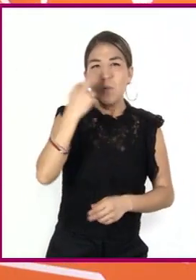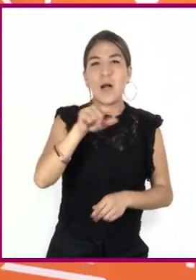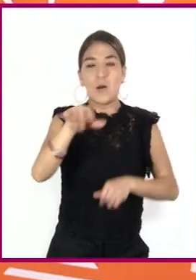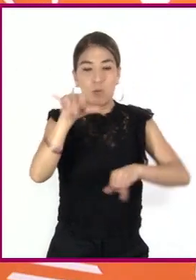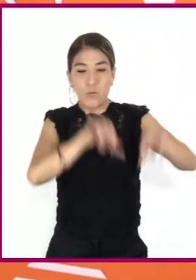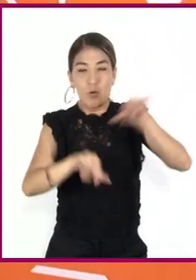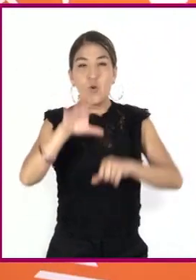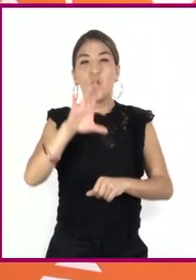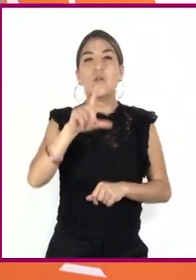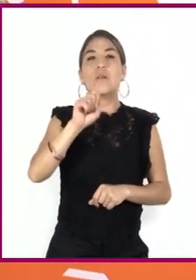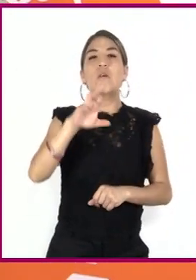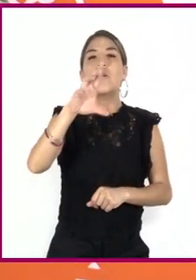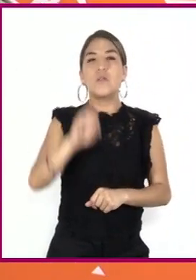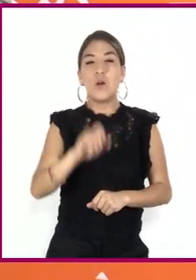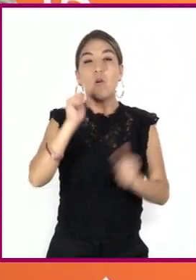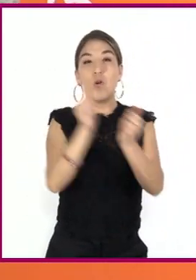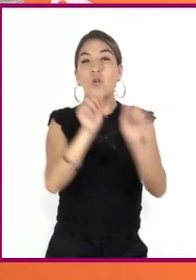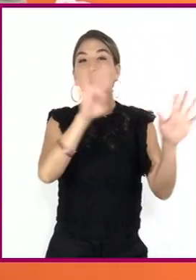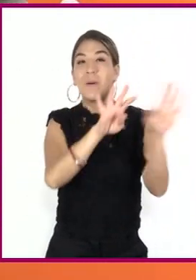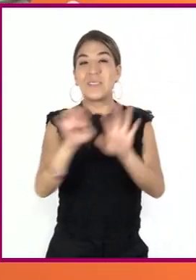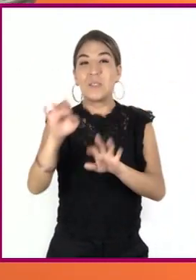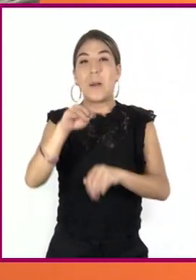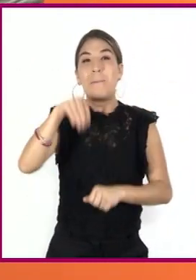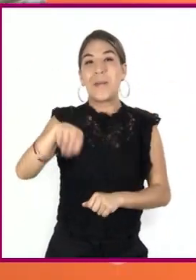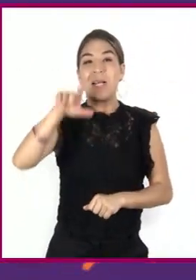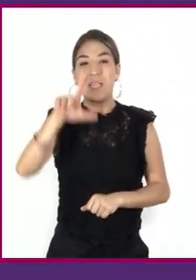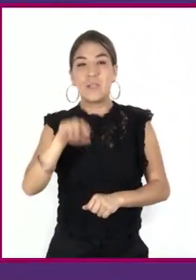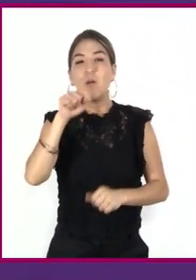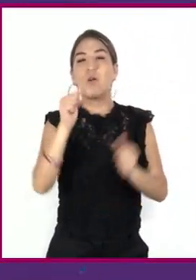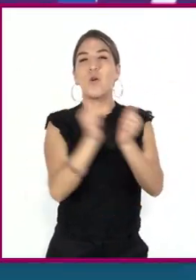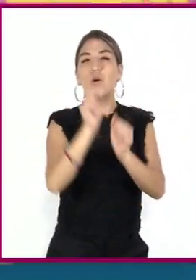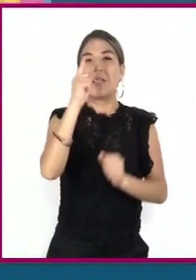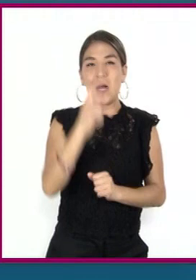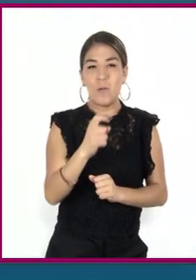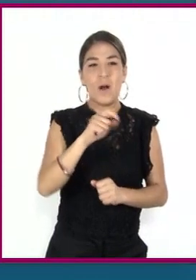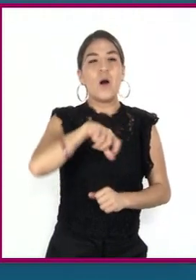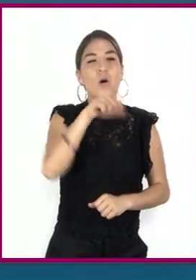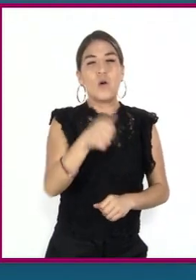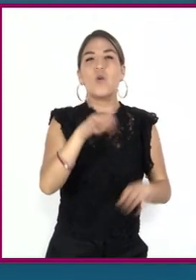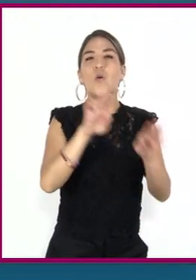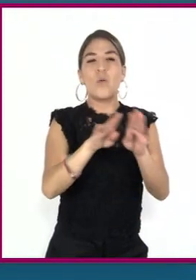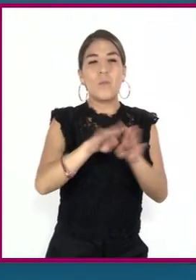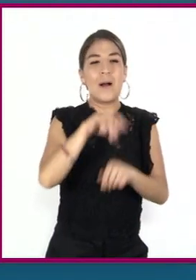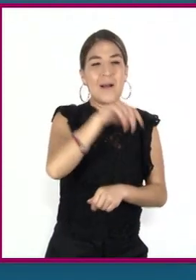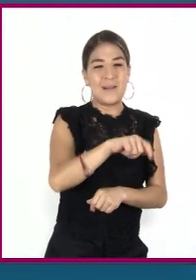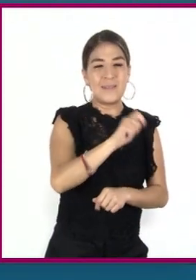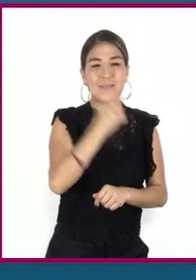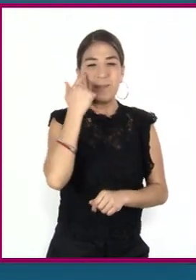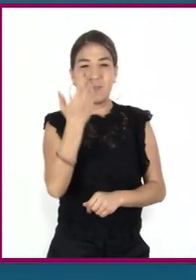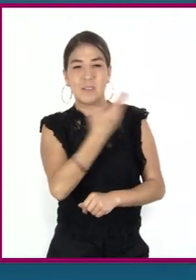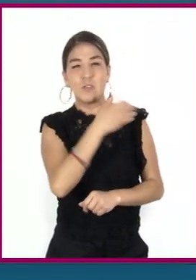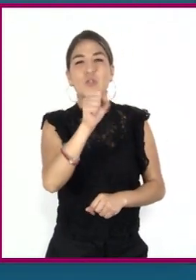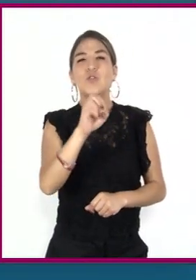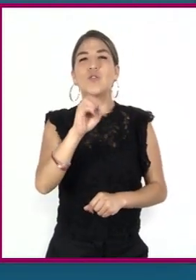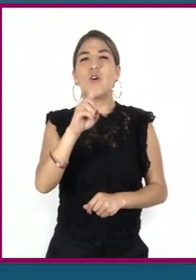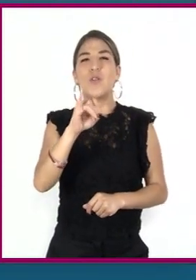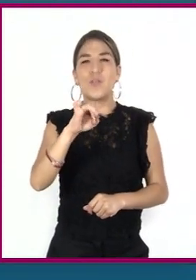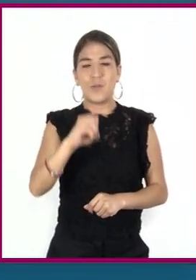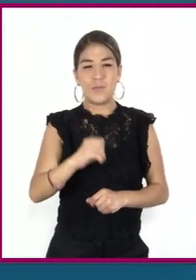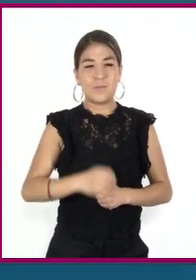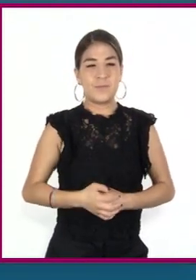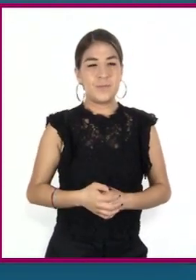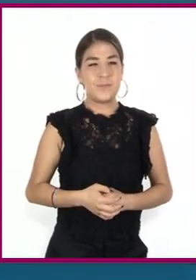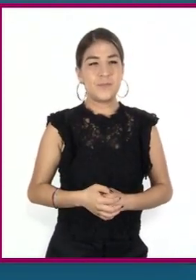preparada con 950 mililitros de agua y 50 mililitros de disolución comercial de hipoclorito de sodio.